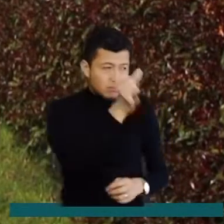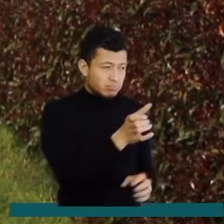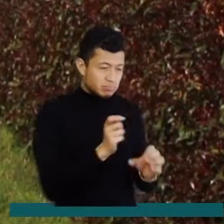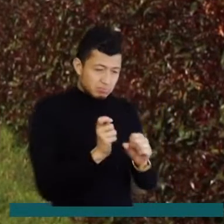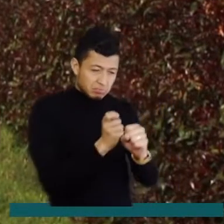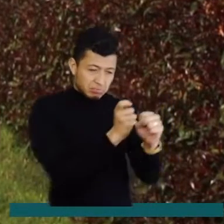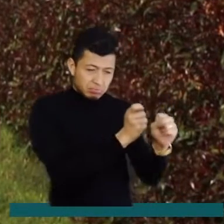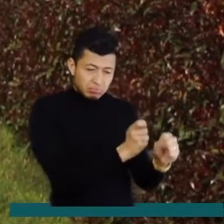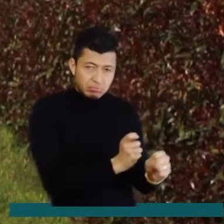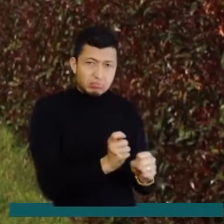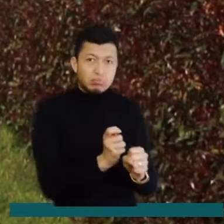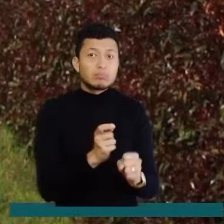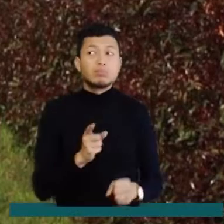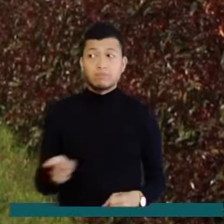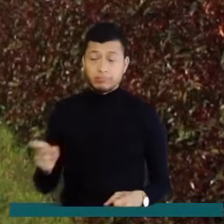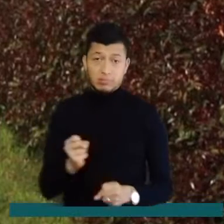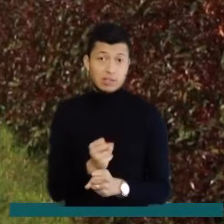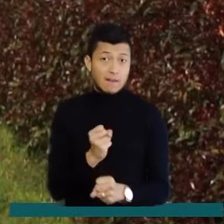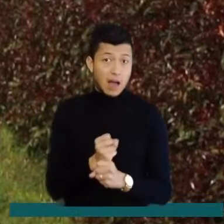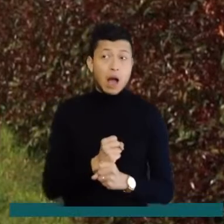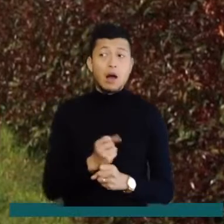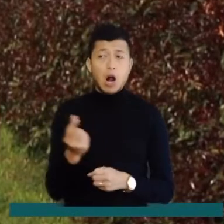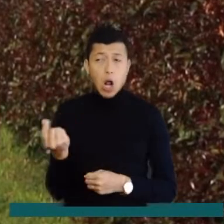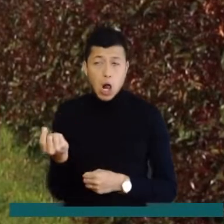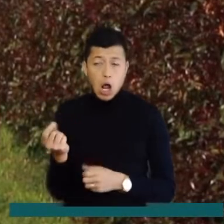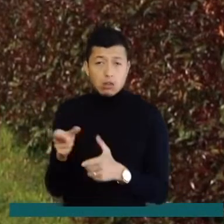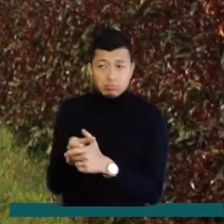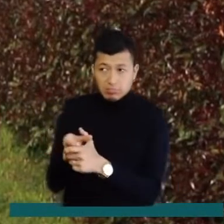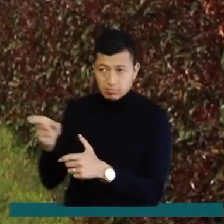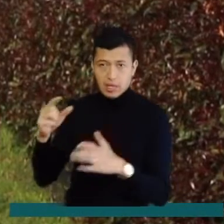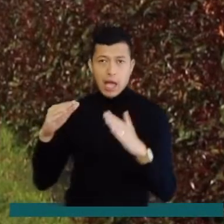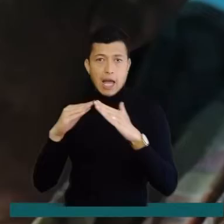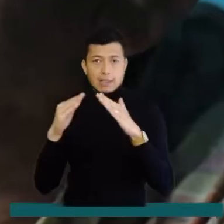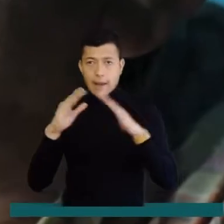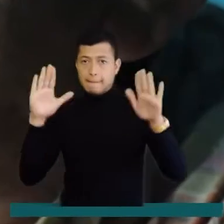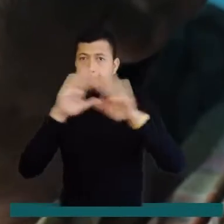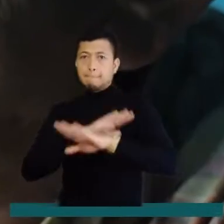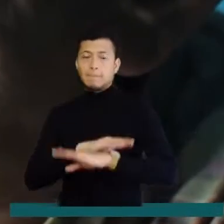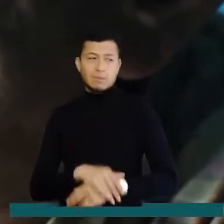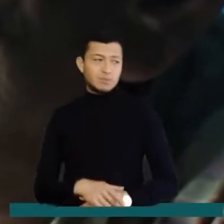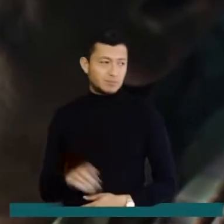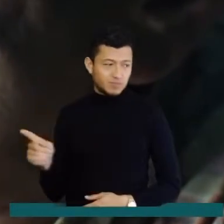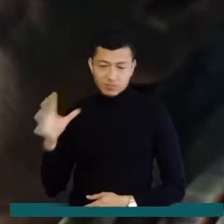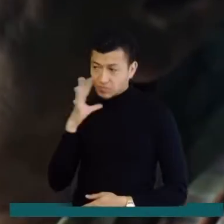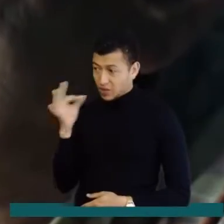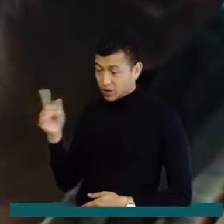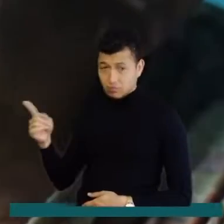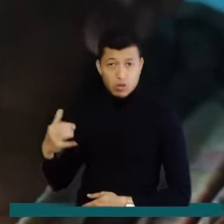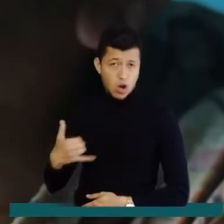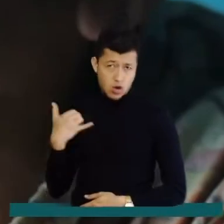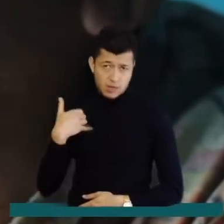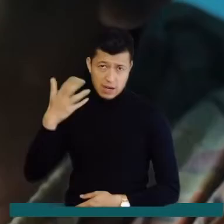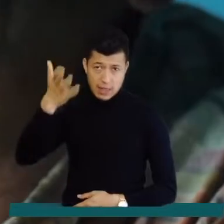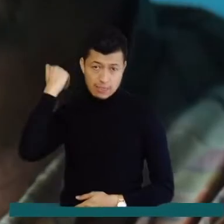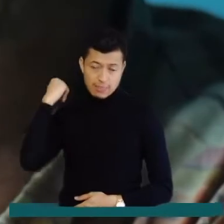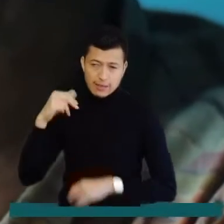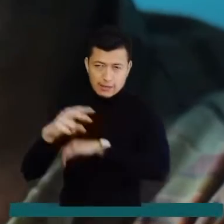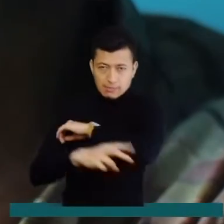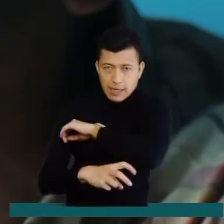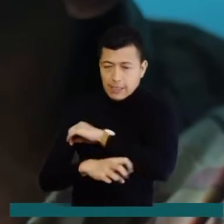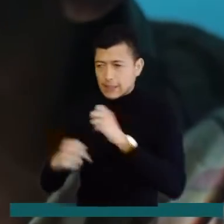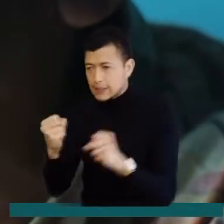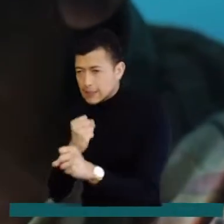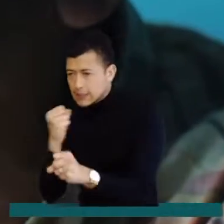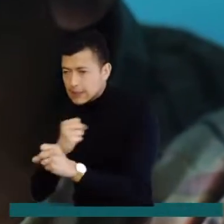Hoy quedan pocos y trabajan de manera casi anónima en sus casas. Luis Rodríguez dedicó su juventud a buscar fortuna